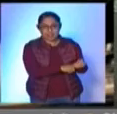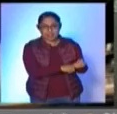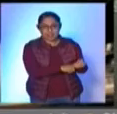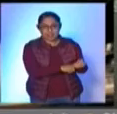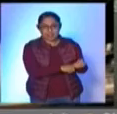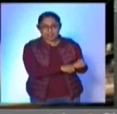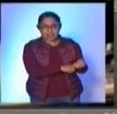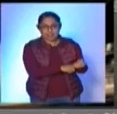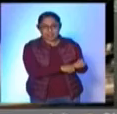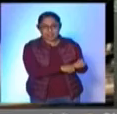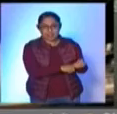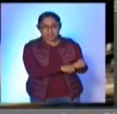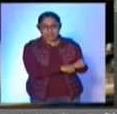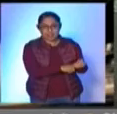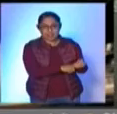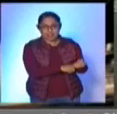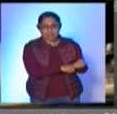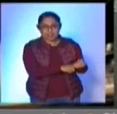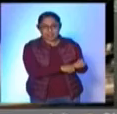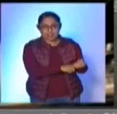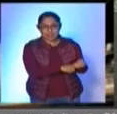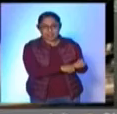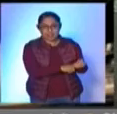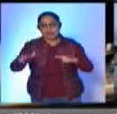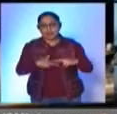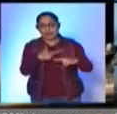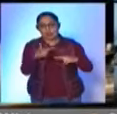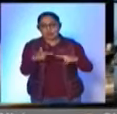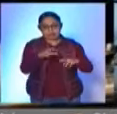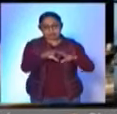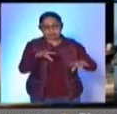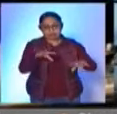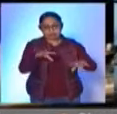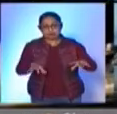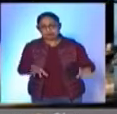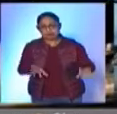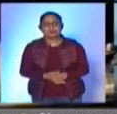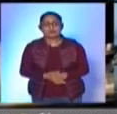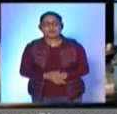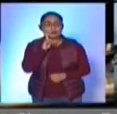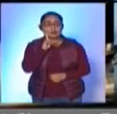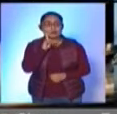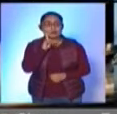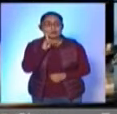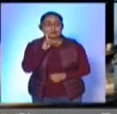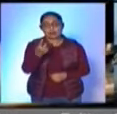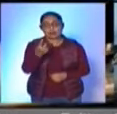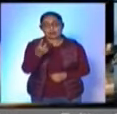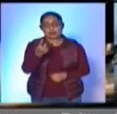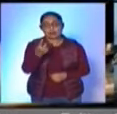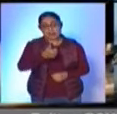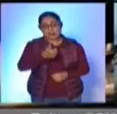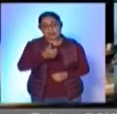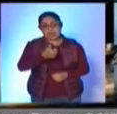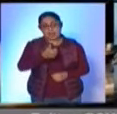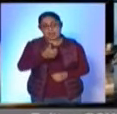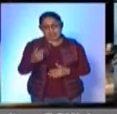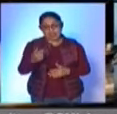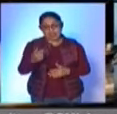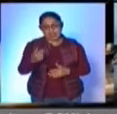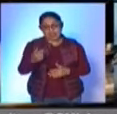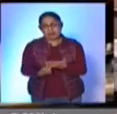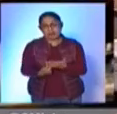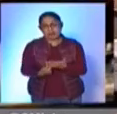comercio internacional y regionalización por sectores. La representante del gobierno federal explicó que cada pilar del plan de reactivación